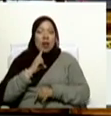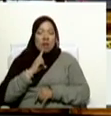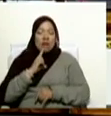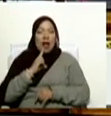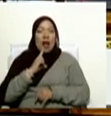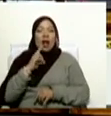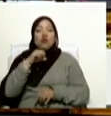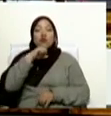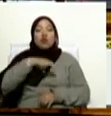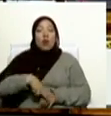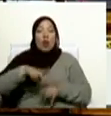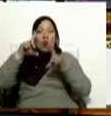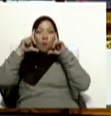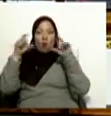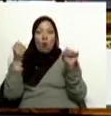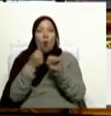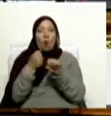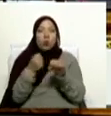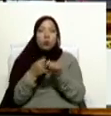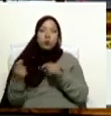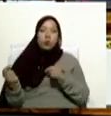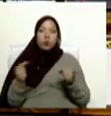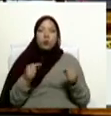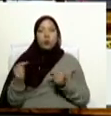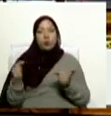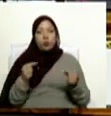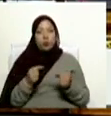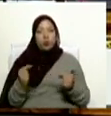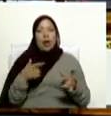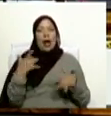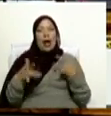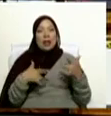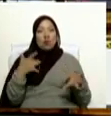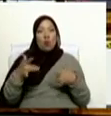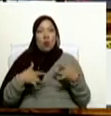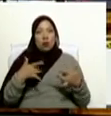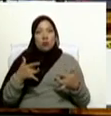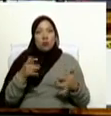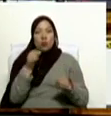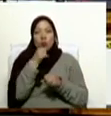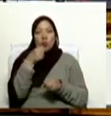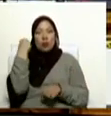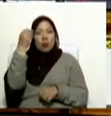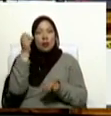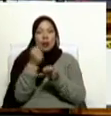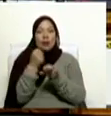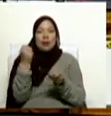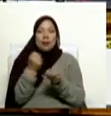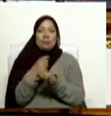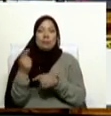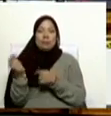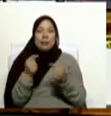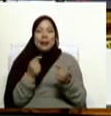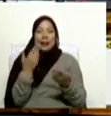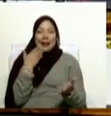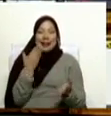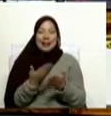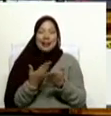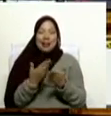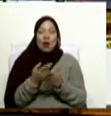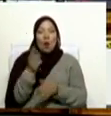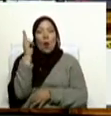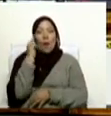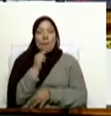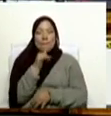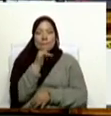cabello como una Liberación esta acción militar que se llevó a cabo por instrucciones de libertador y padre de la patria Simón Bolívar y